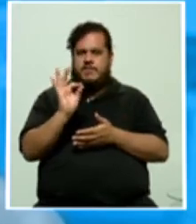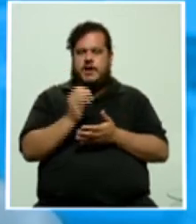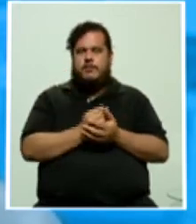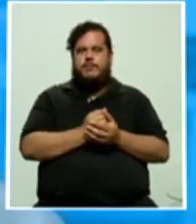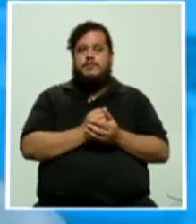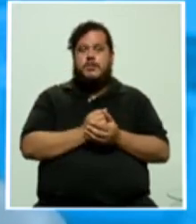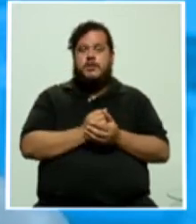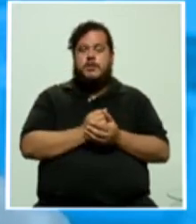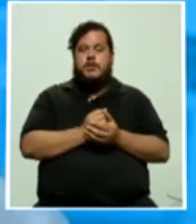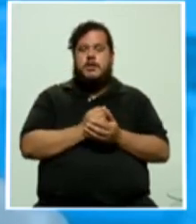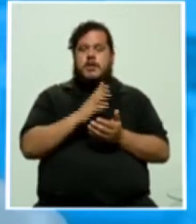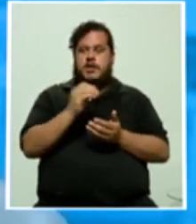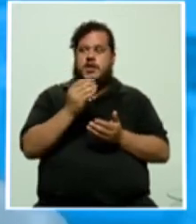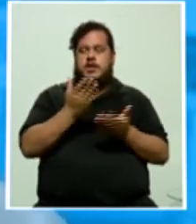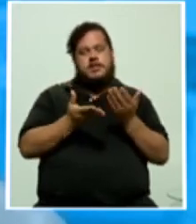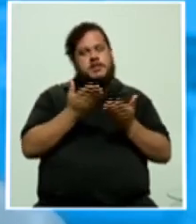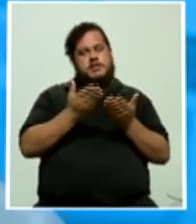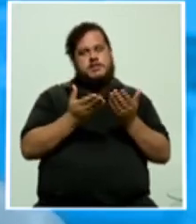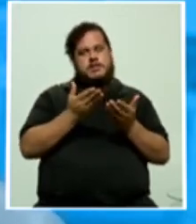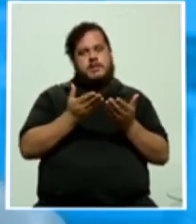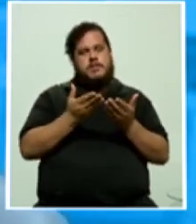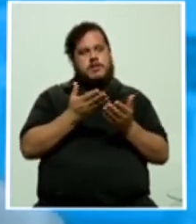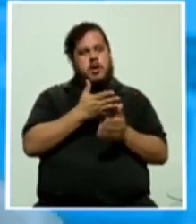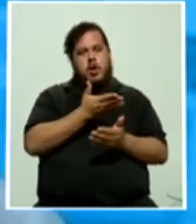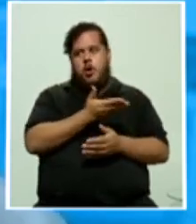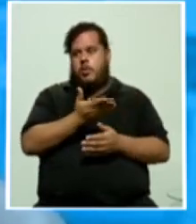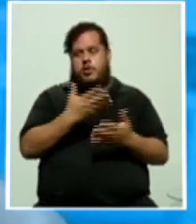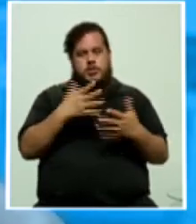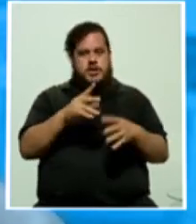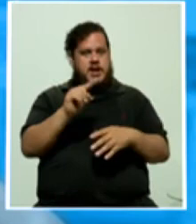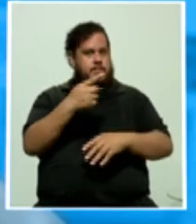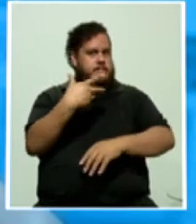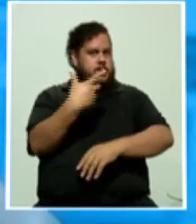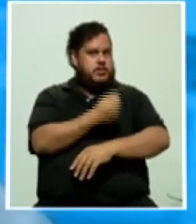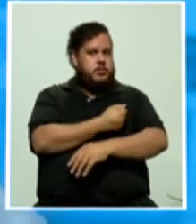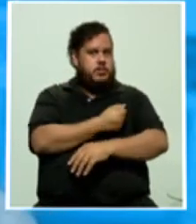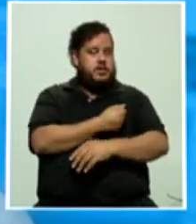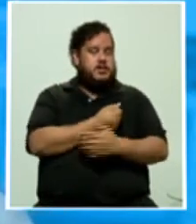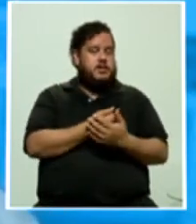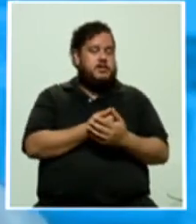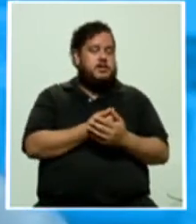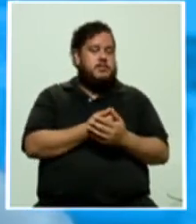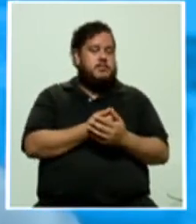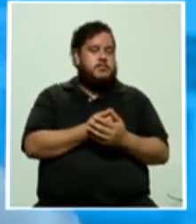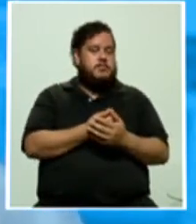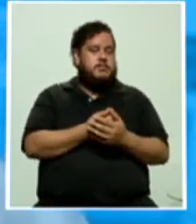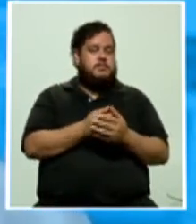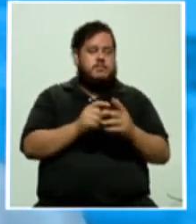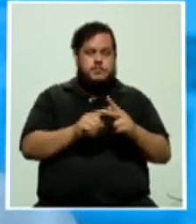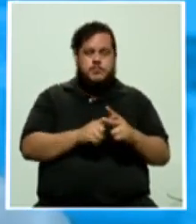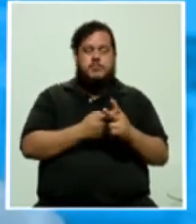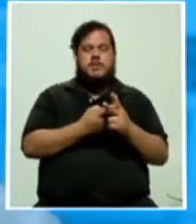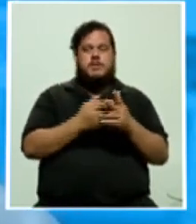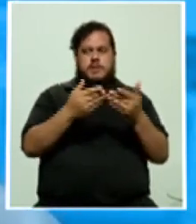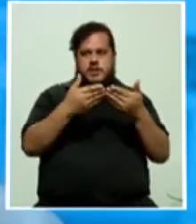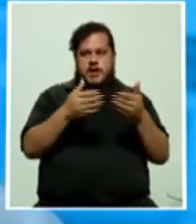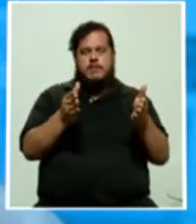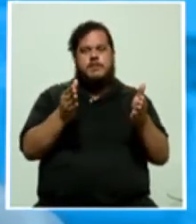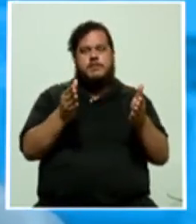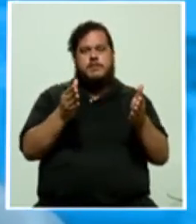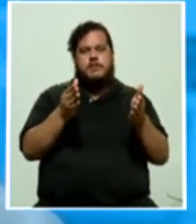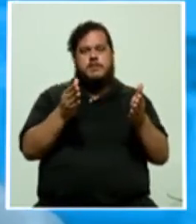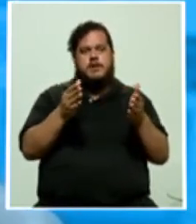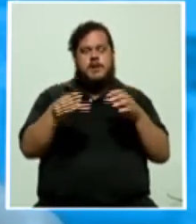más tardar, y probablemente una vez que ya se haga la primera dosis, que ya inmuniza por un tiempo en realidad, se empiece a reabrir